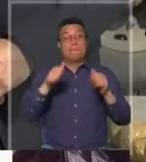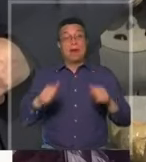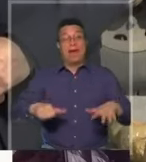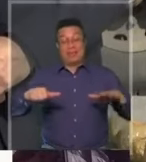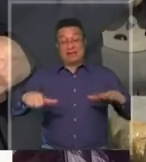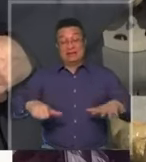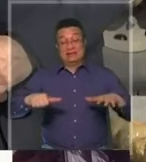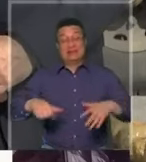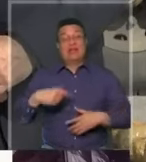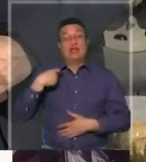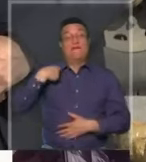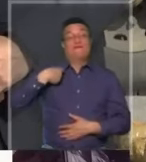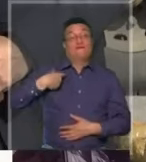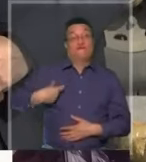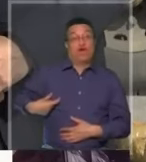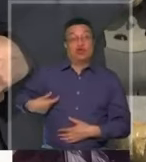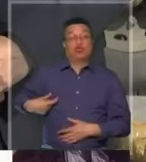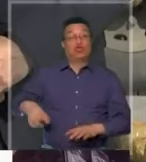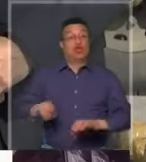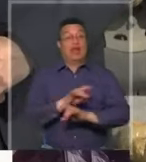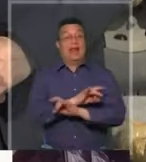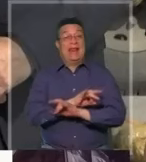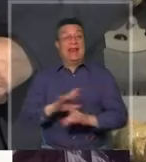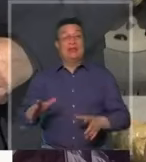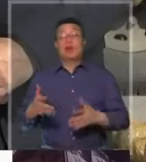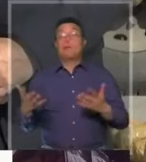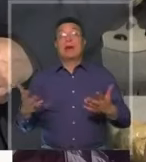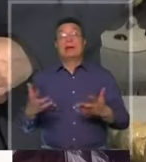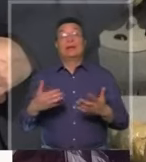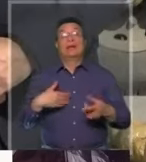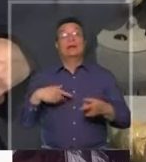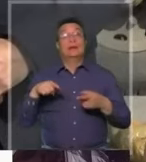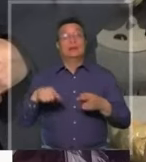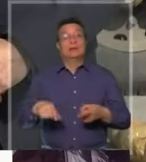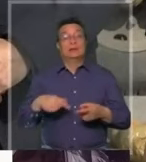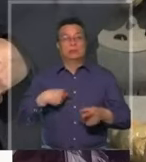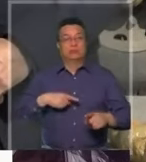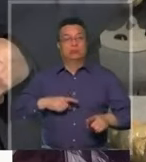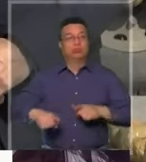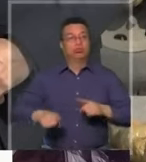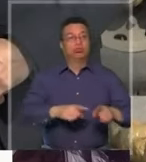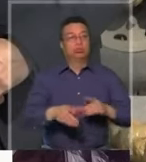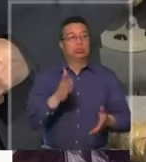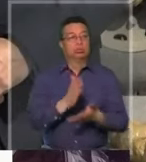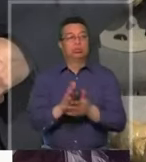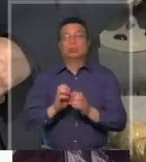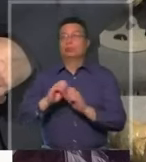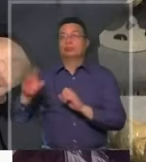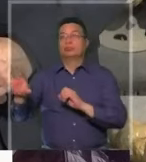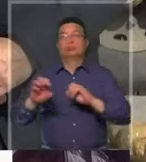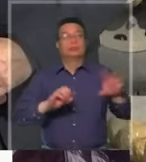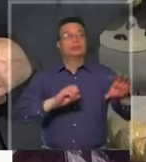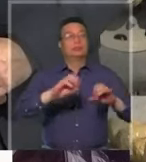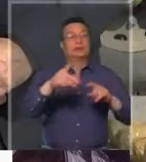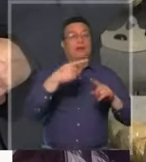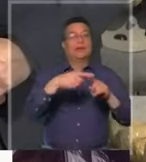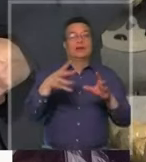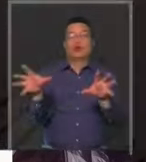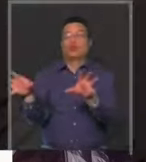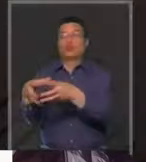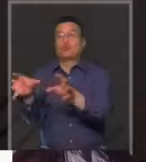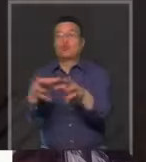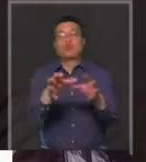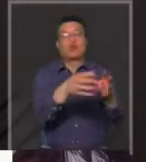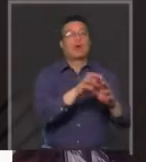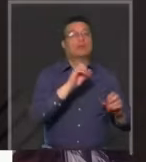bolsos que estaban listos para realizar un proceso ágil para la distribución a distintas estructuras criminales